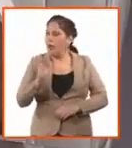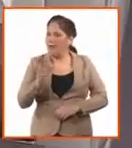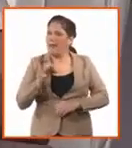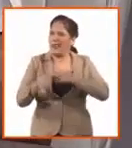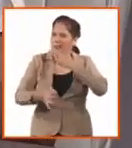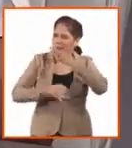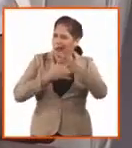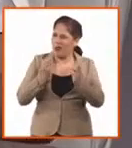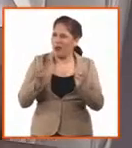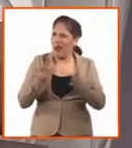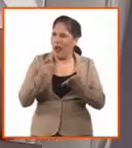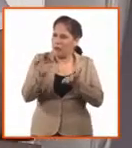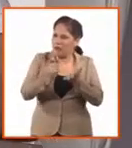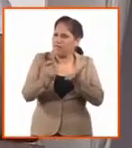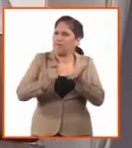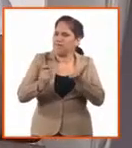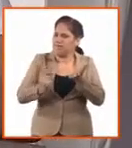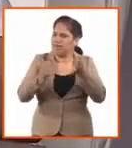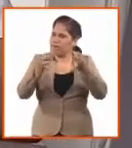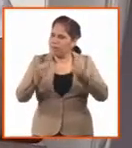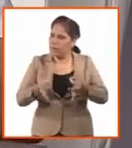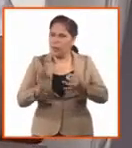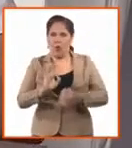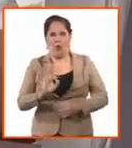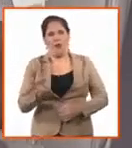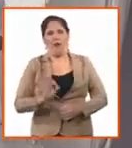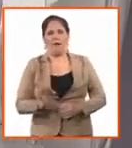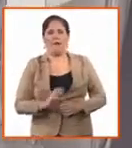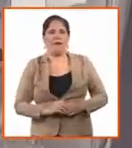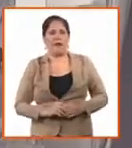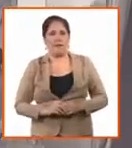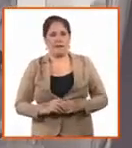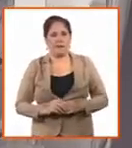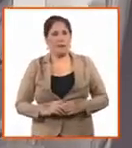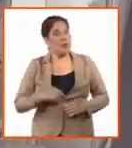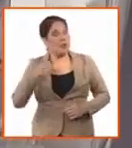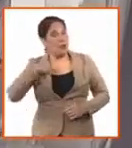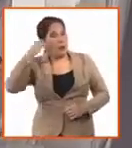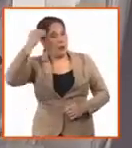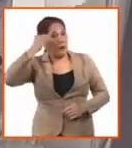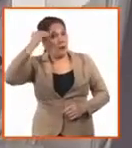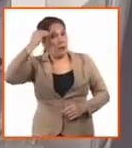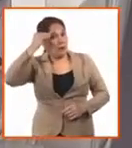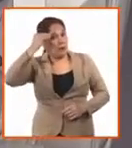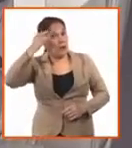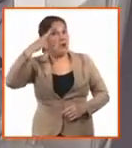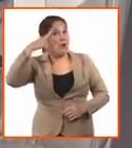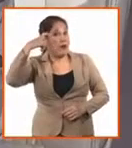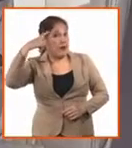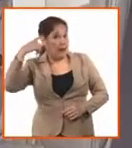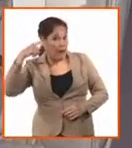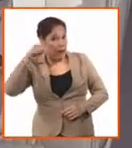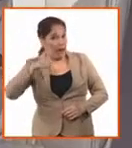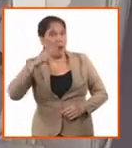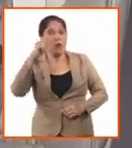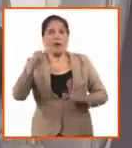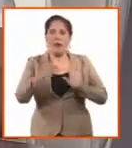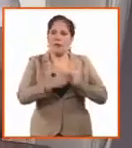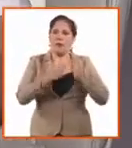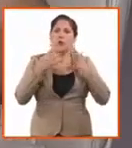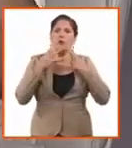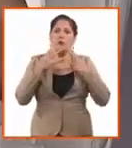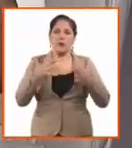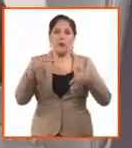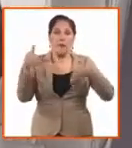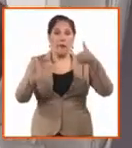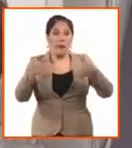todavía no tenía eso todo es del todo más raudo aunque yo creo que intuyo intuyo un elemento que es clave que es que